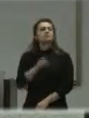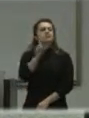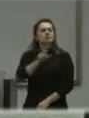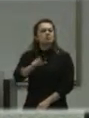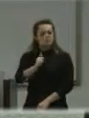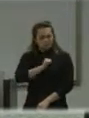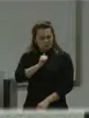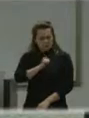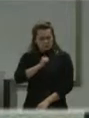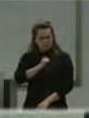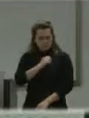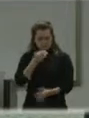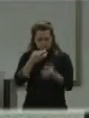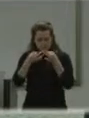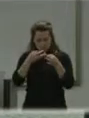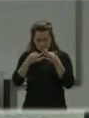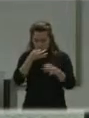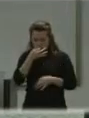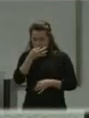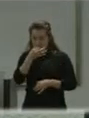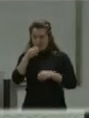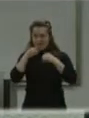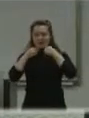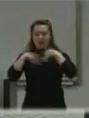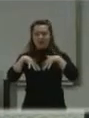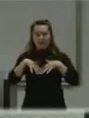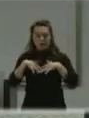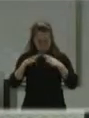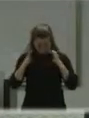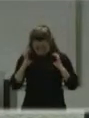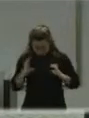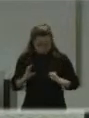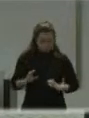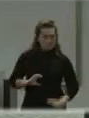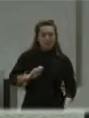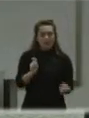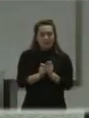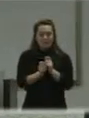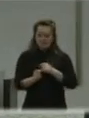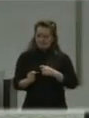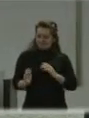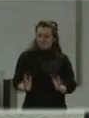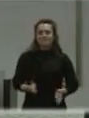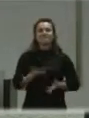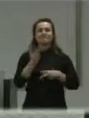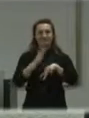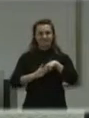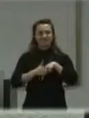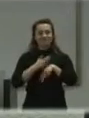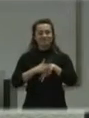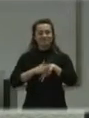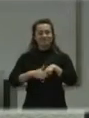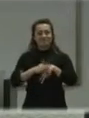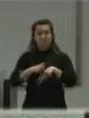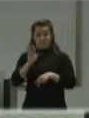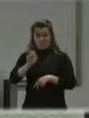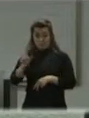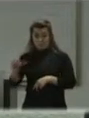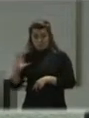para cambiar su aspecto físico y mejorar su autoestima las personas